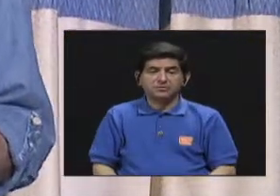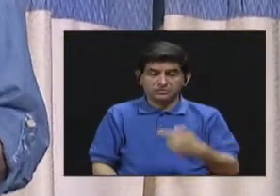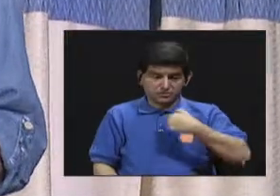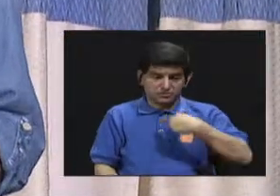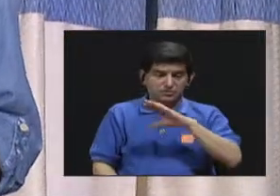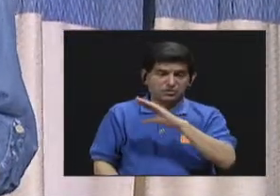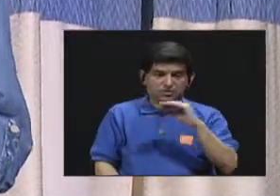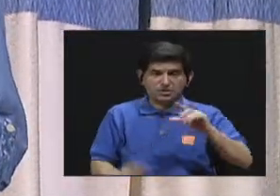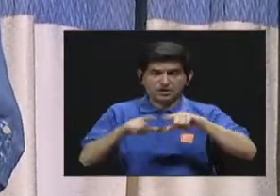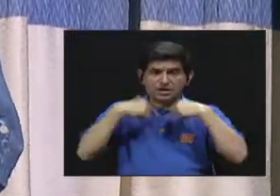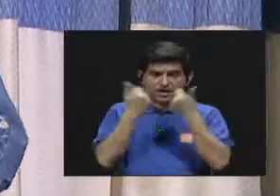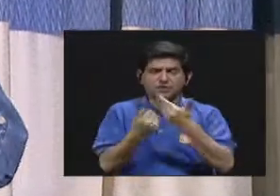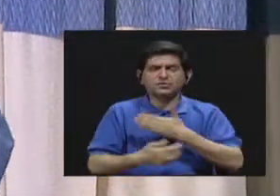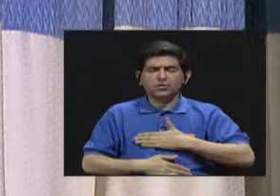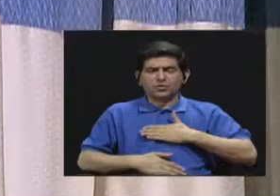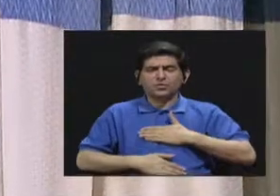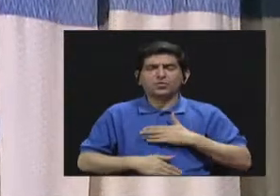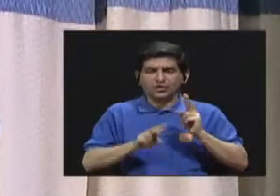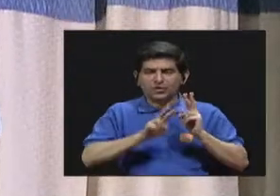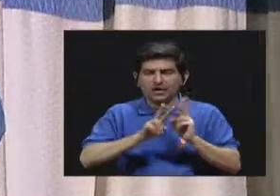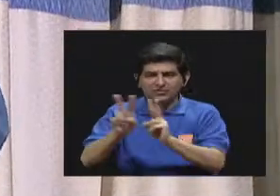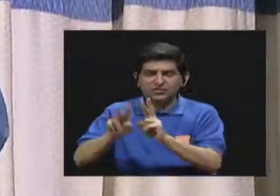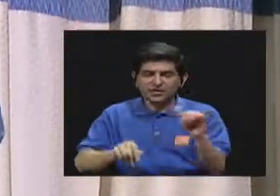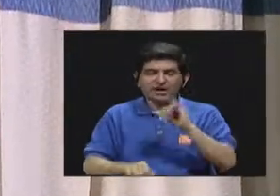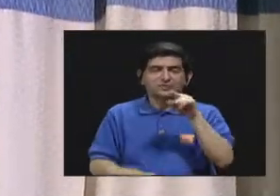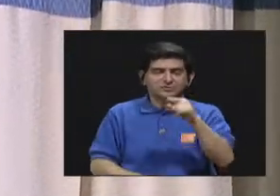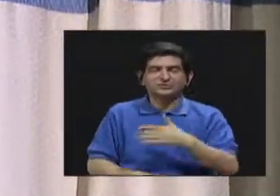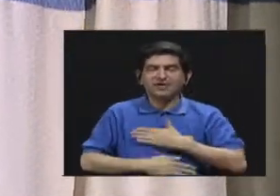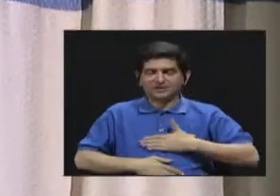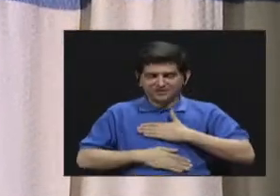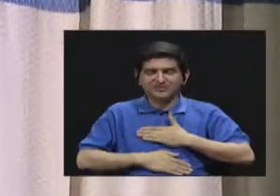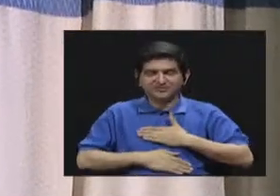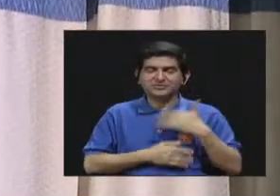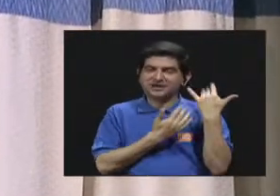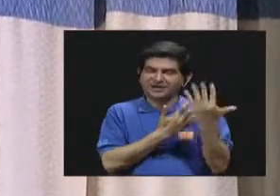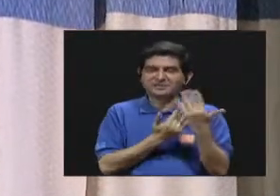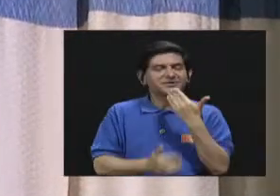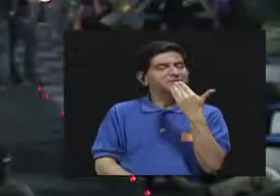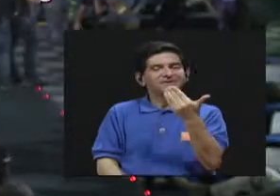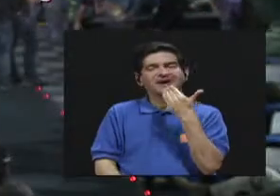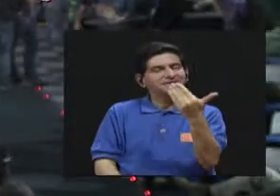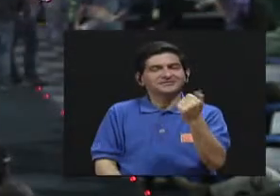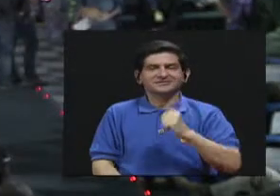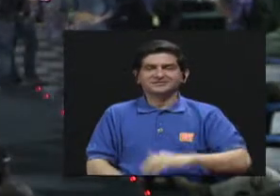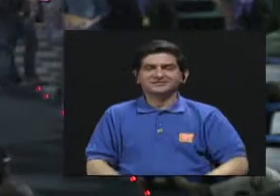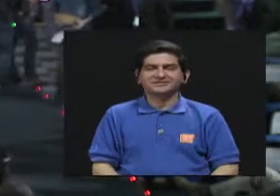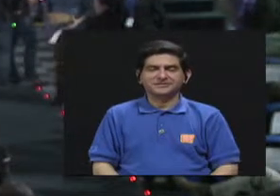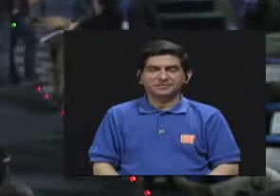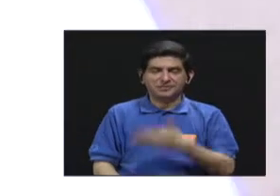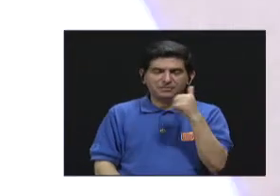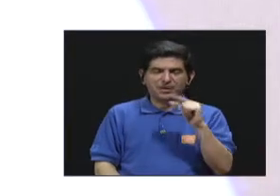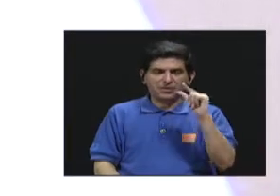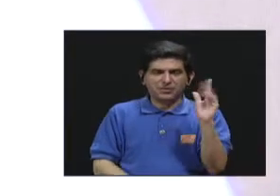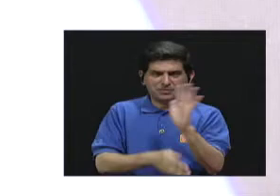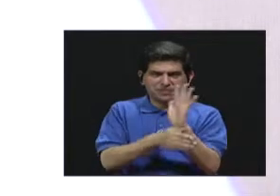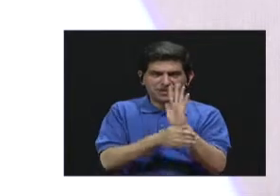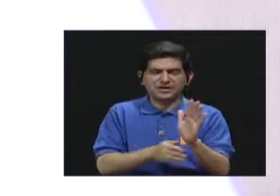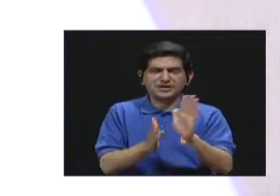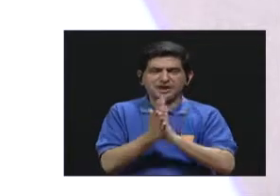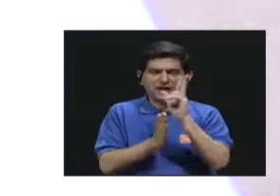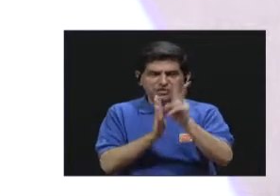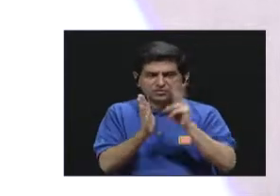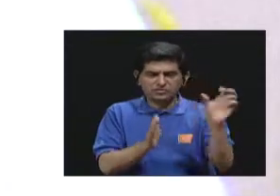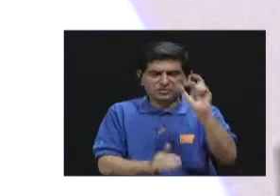equipo, fue un gozo Funeral y espero que ustedes también lo estén gozando. Gracias. Mejor cortometraje